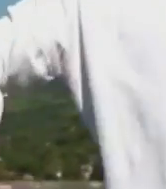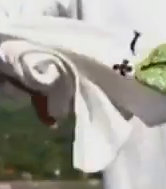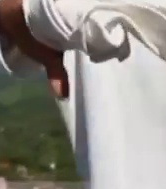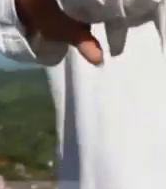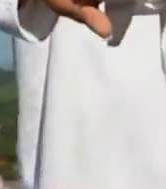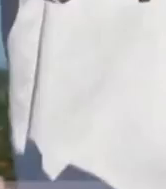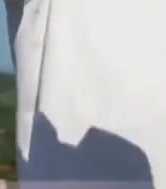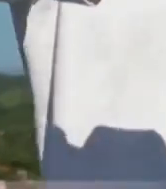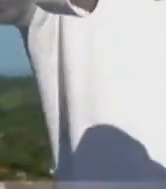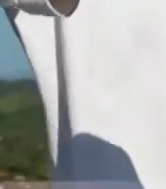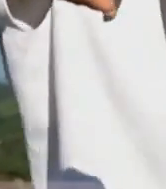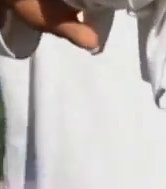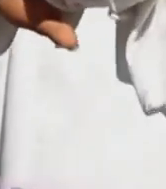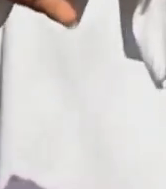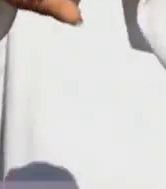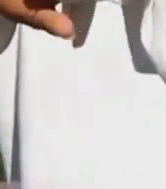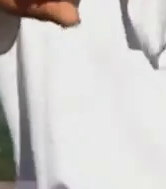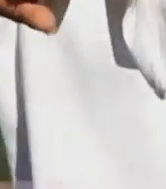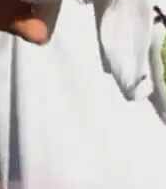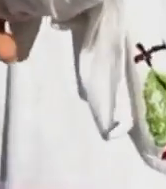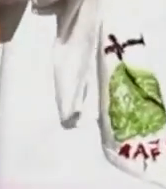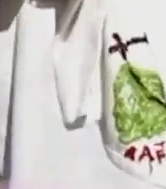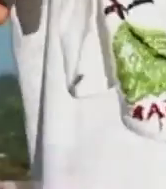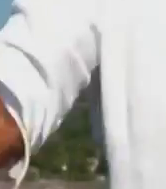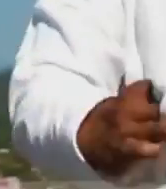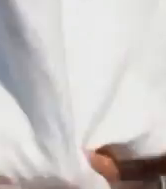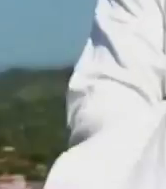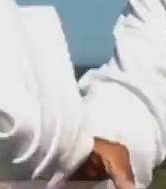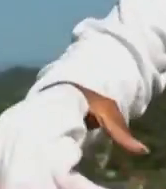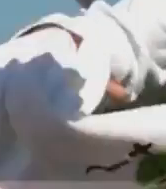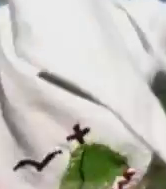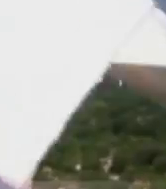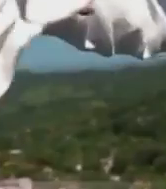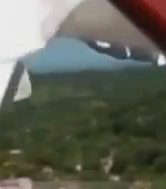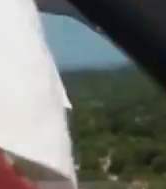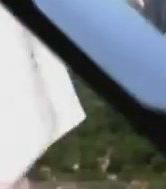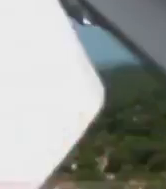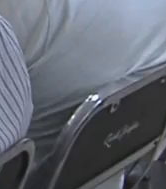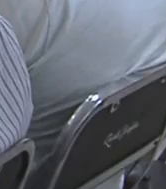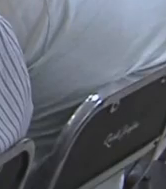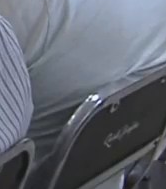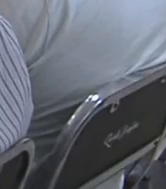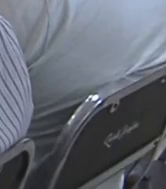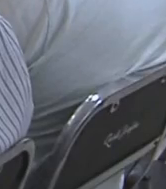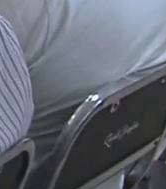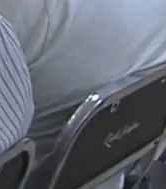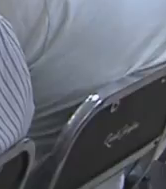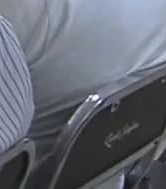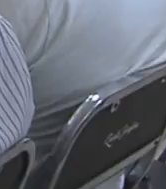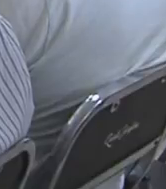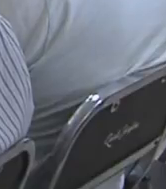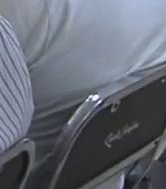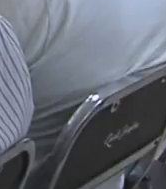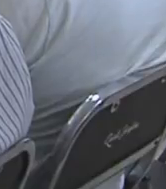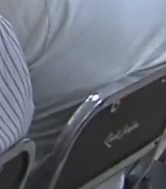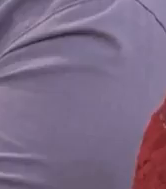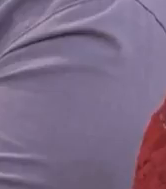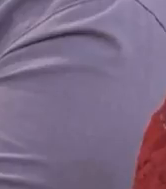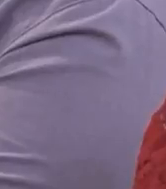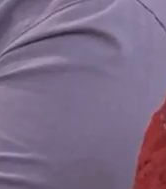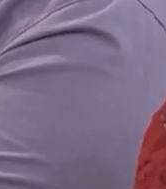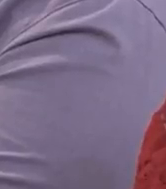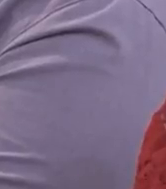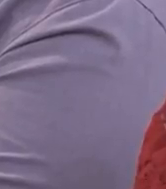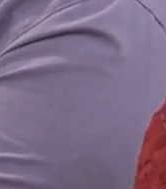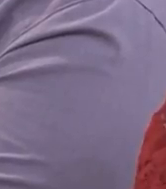En la villa de Tututepec se realizará la ceremonia conmemorativa del Día Internacional de los Pueblos y Comunidades Indígenas. Las comunidades indígenas